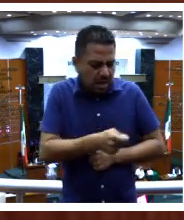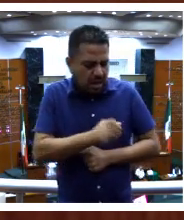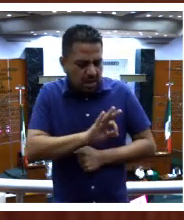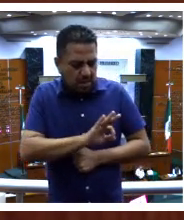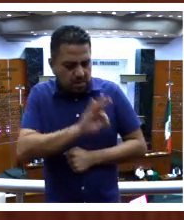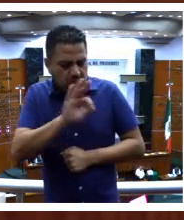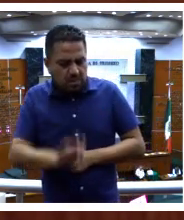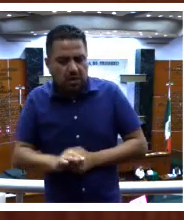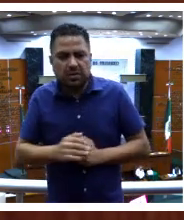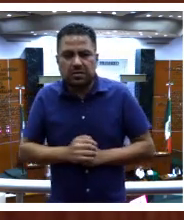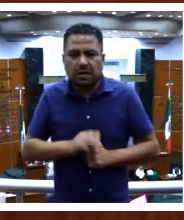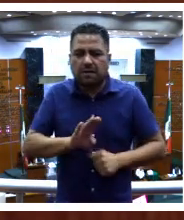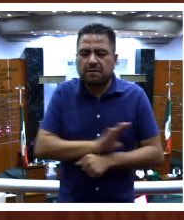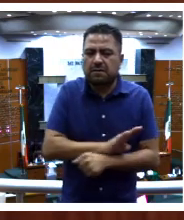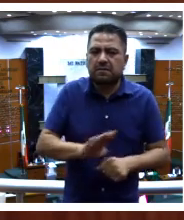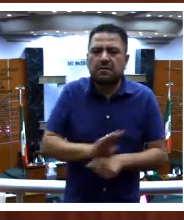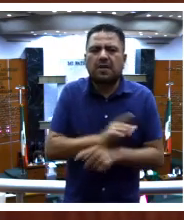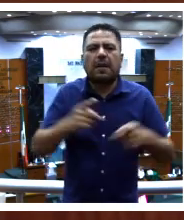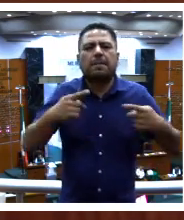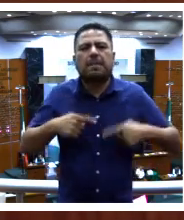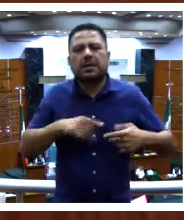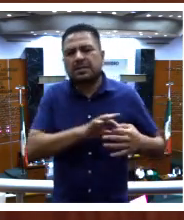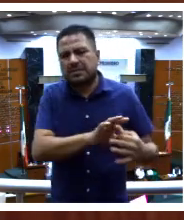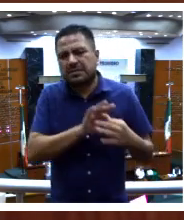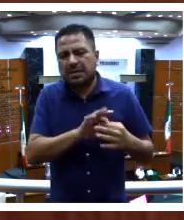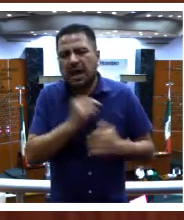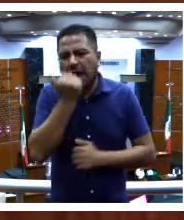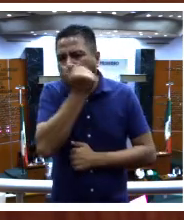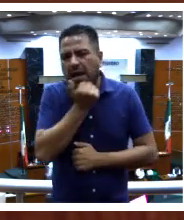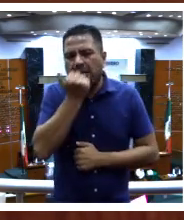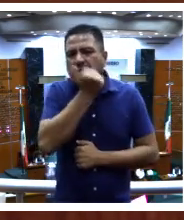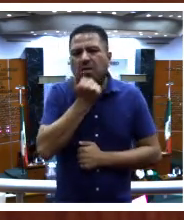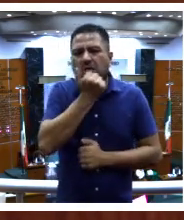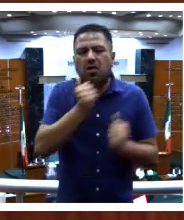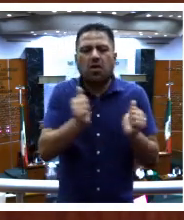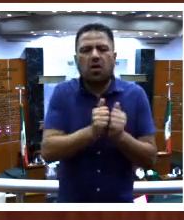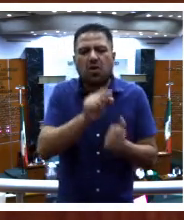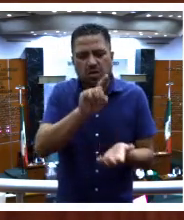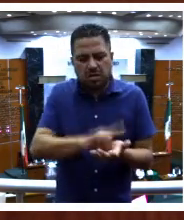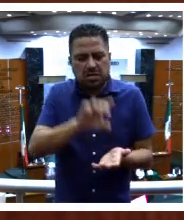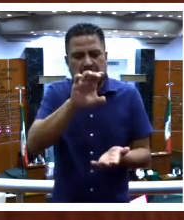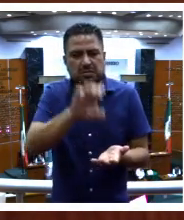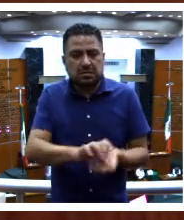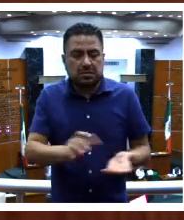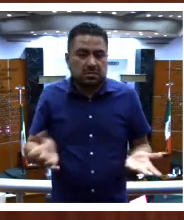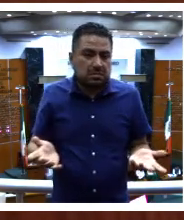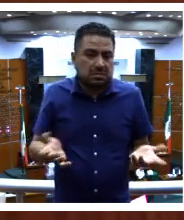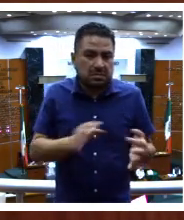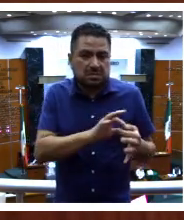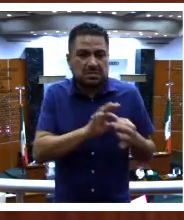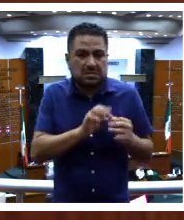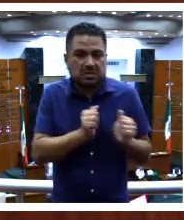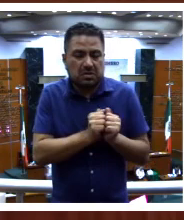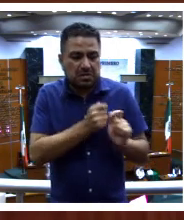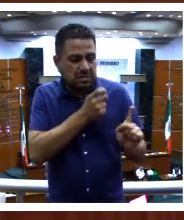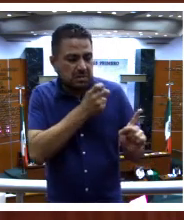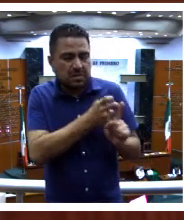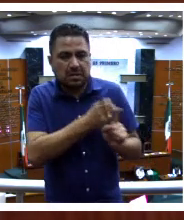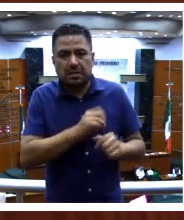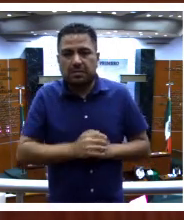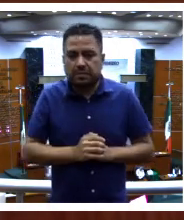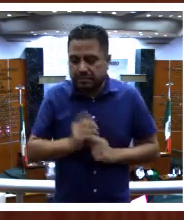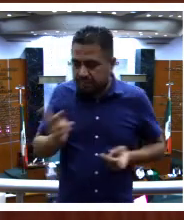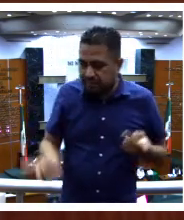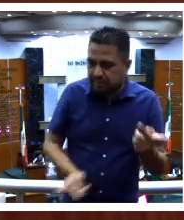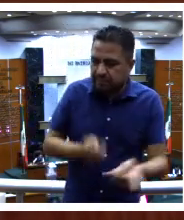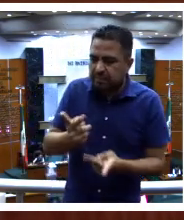de beneficiarias y beneficiarios corresponde a estudiantes con discapacidad? Aunado a ello, en la